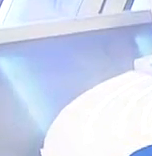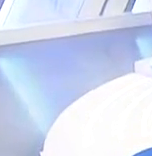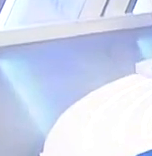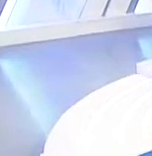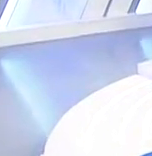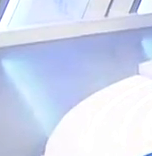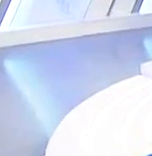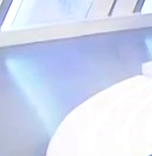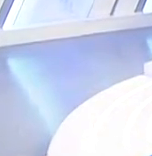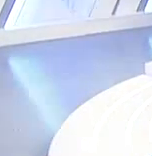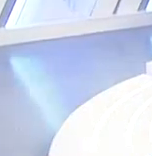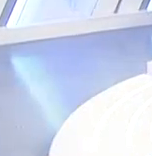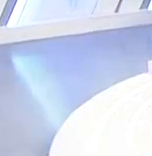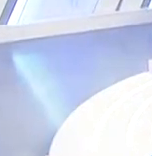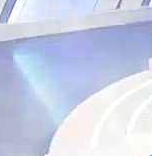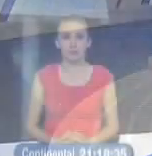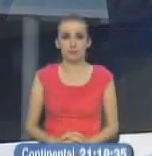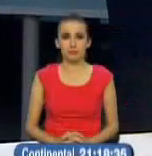www.eltelegrafo.com.es.